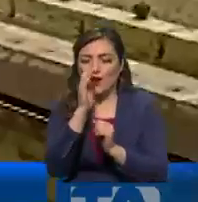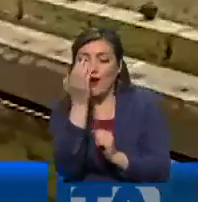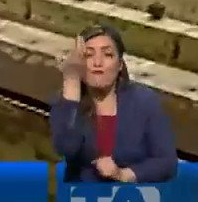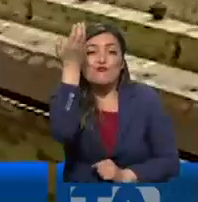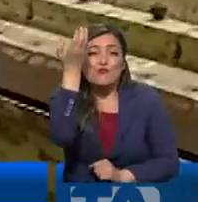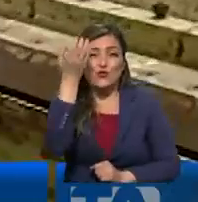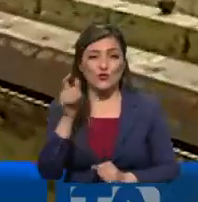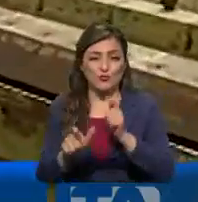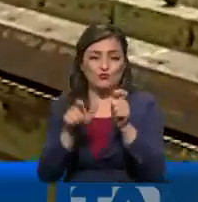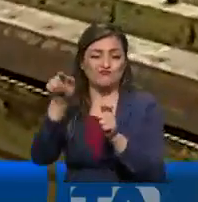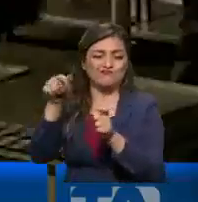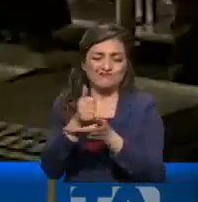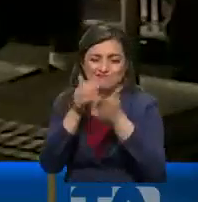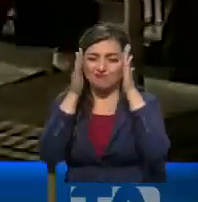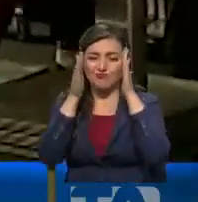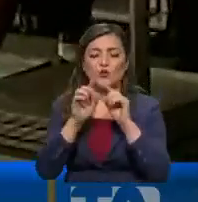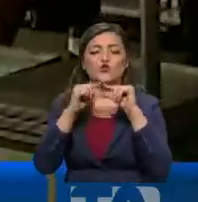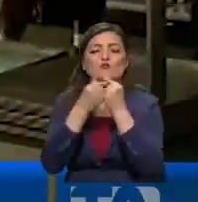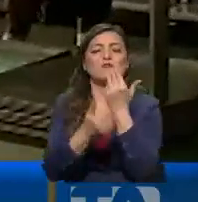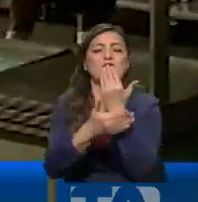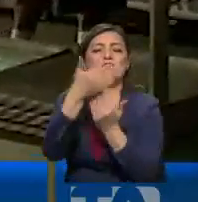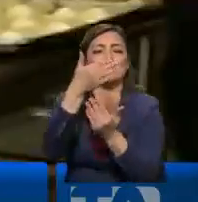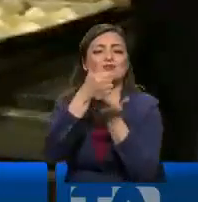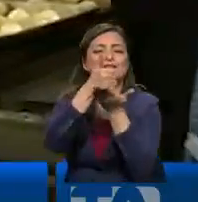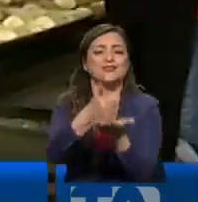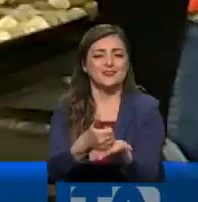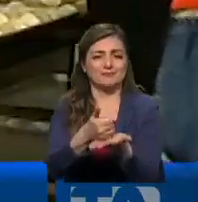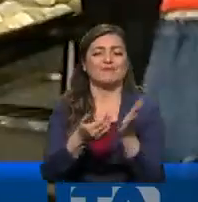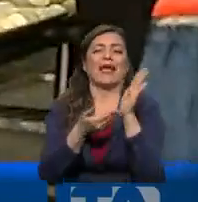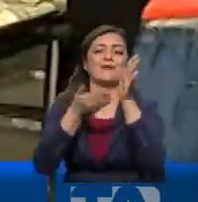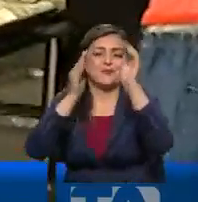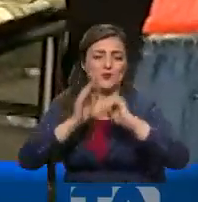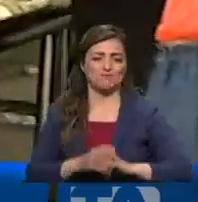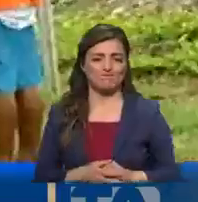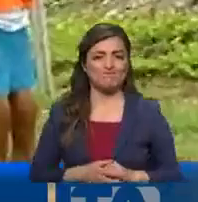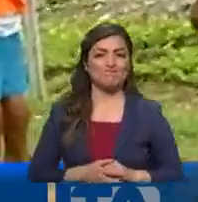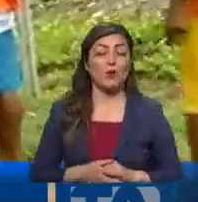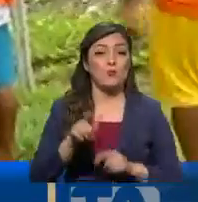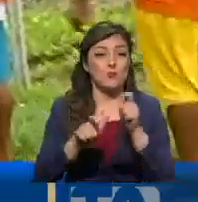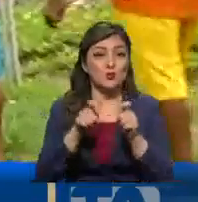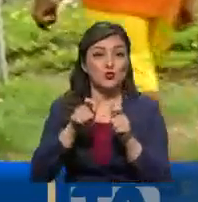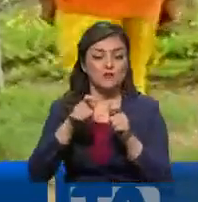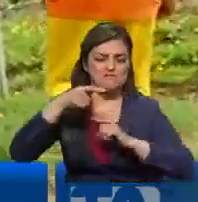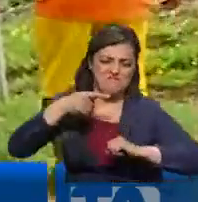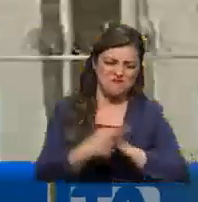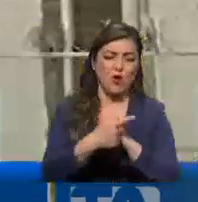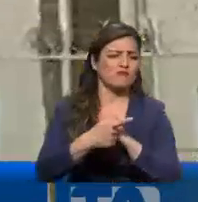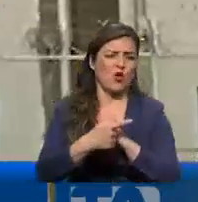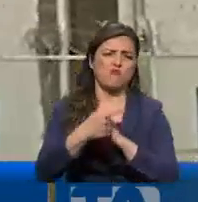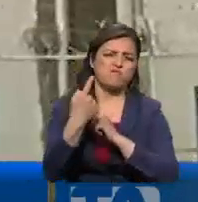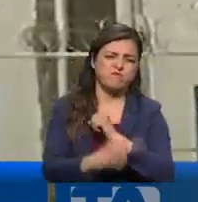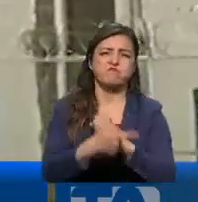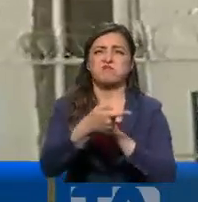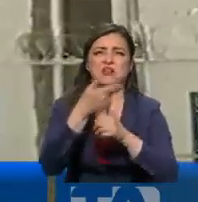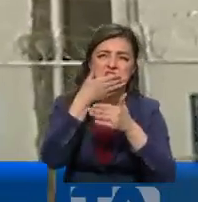mayoría. En ese grupo, asegura, se planea facilitar beneficios penitenciarios, es decir, la posibilidad de acceder a regímenes